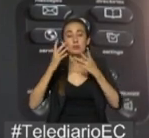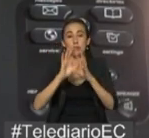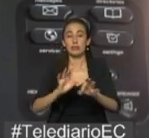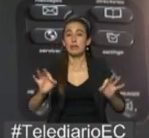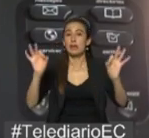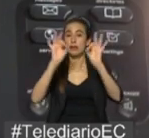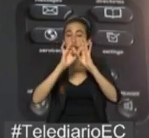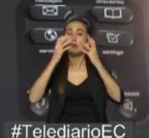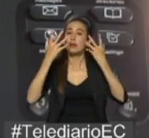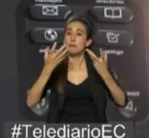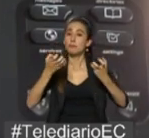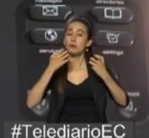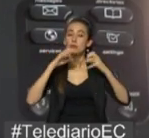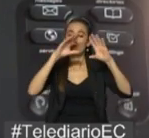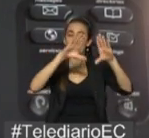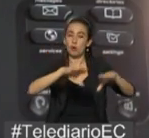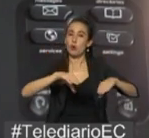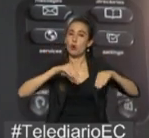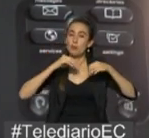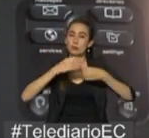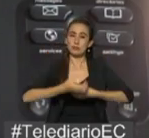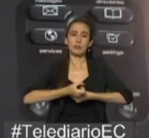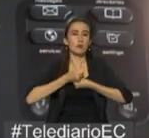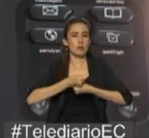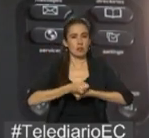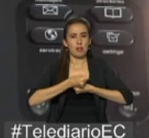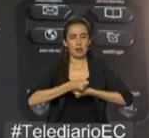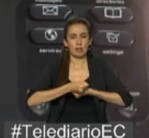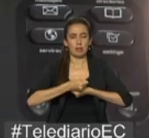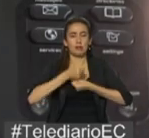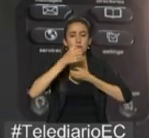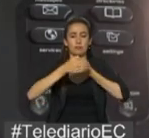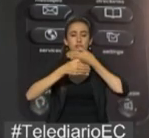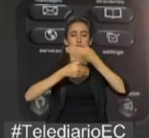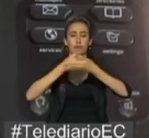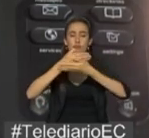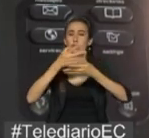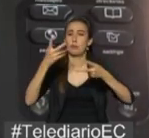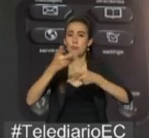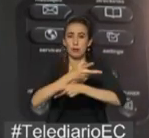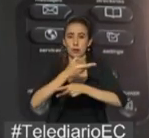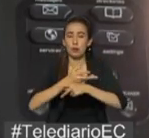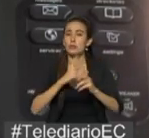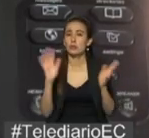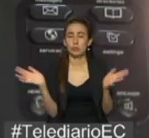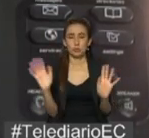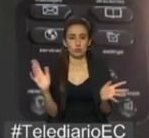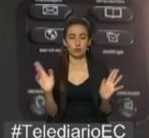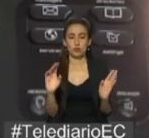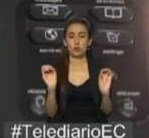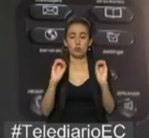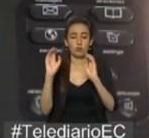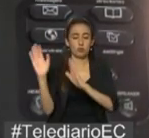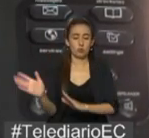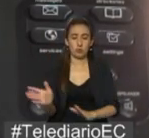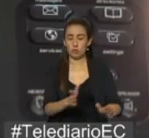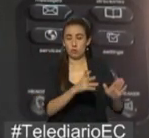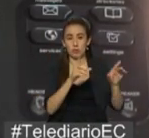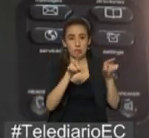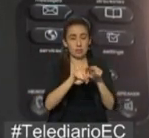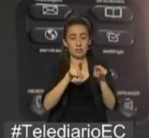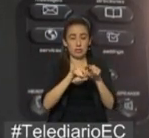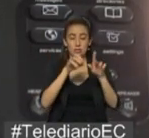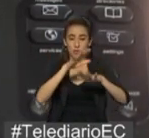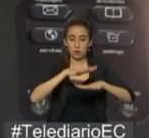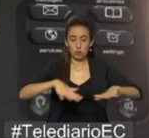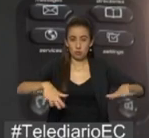es tomar 100% seguridades para que no haya riesgos a la salud de los viajeros, en primer lugar, de las familias de los viajeros